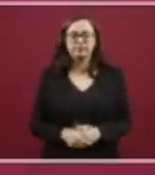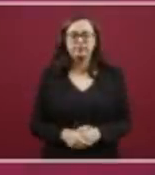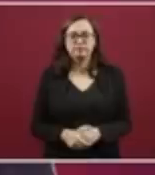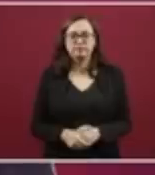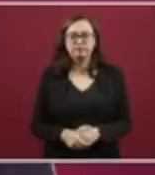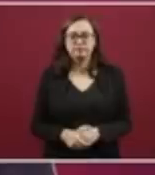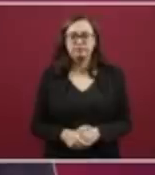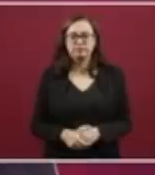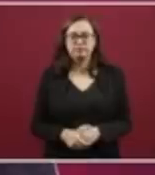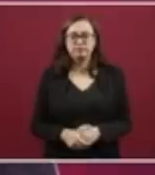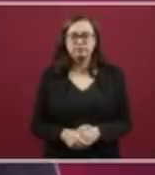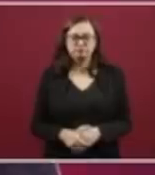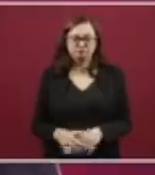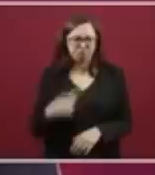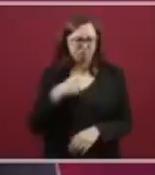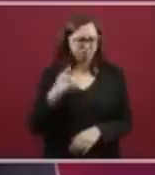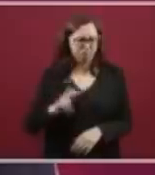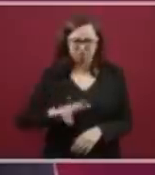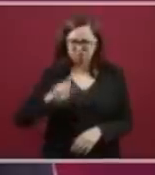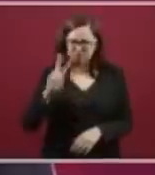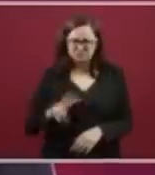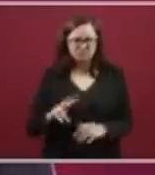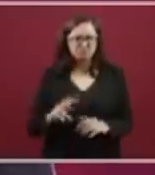Yo estoy seguro que